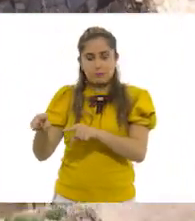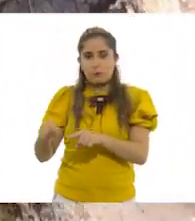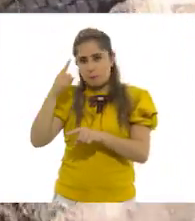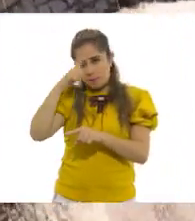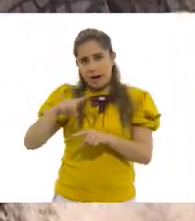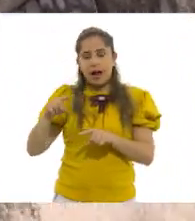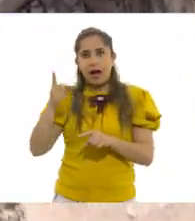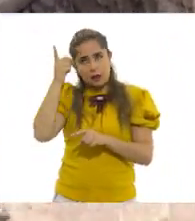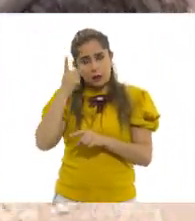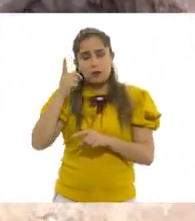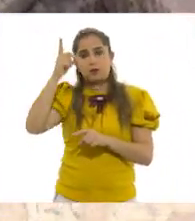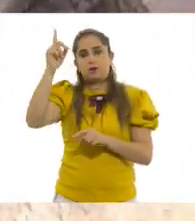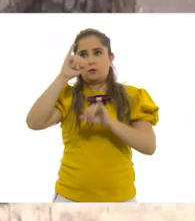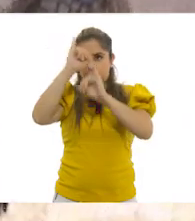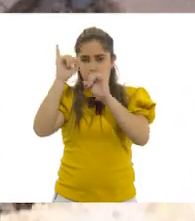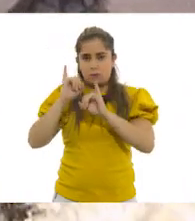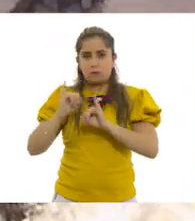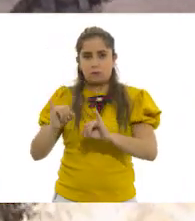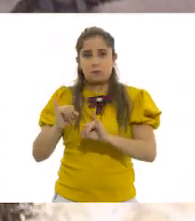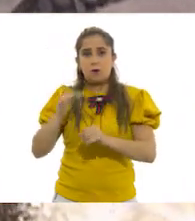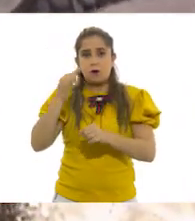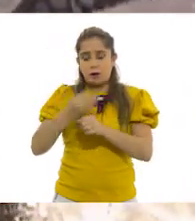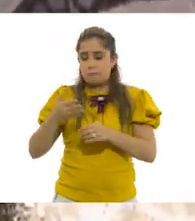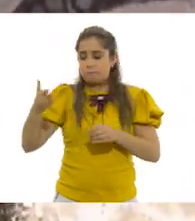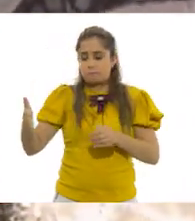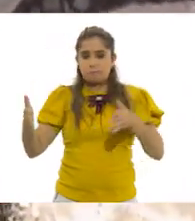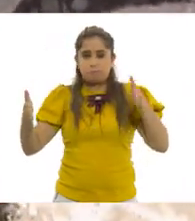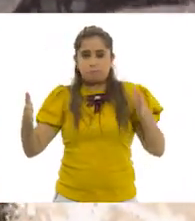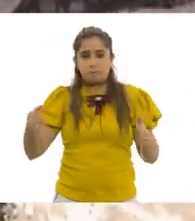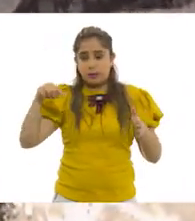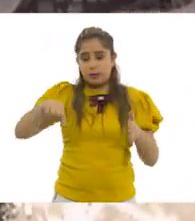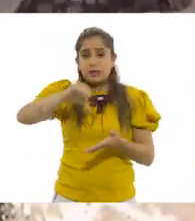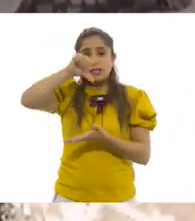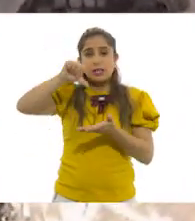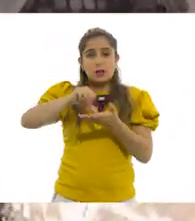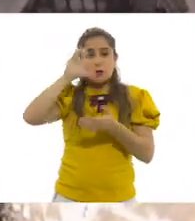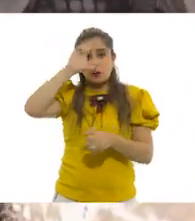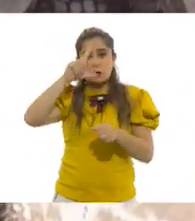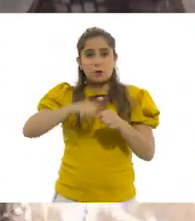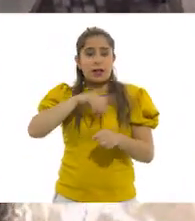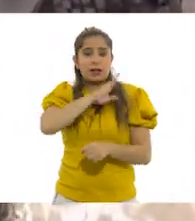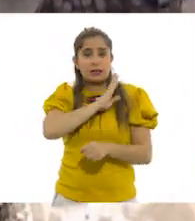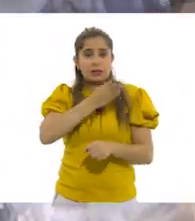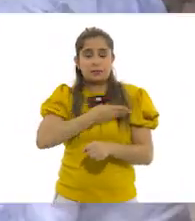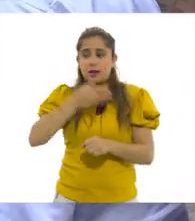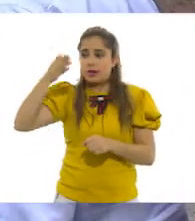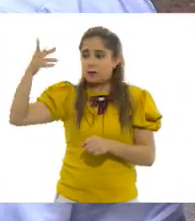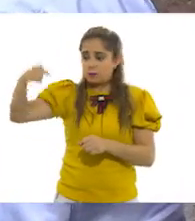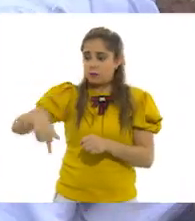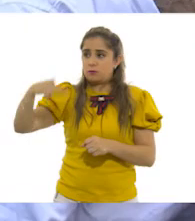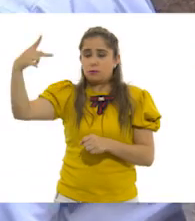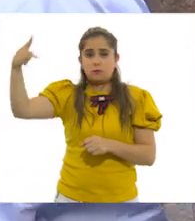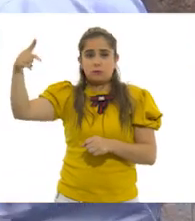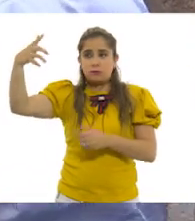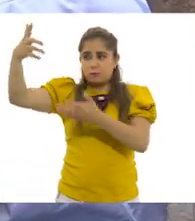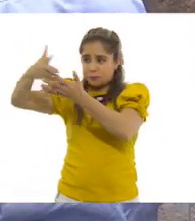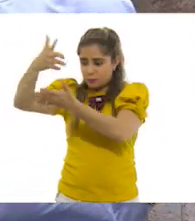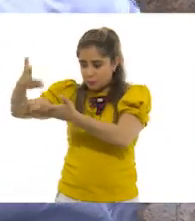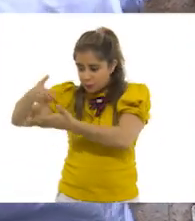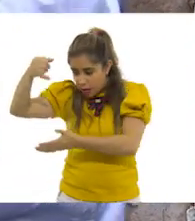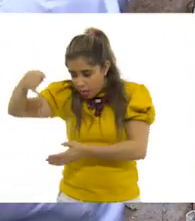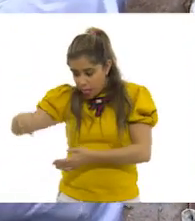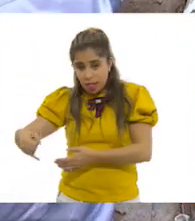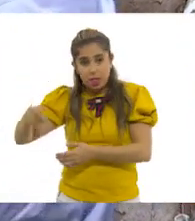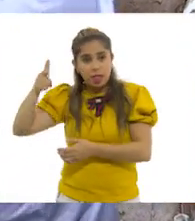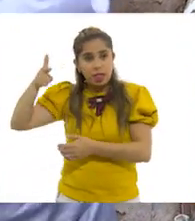¿verdad? Ya lo excavamos, ya encontramos el límite y se va por debajo del Centro Cultural de España. Entonces es una plataforma... Oye, ¿y qué es lo que